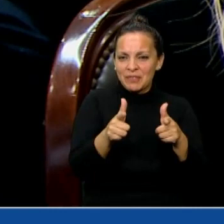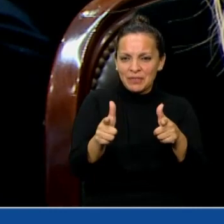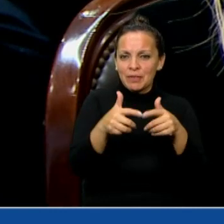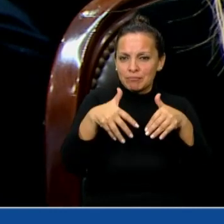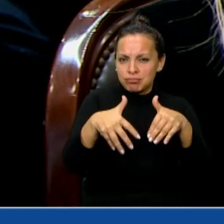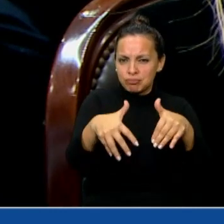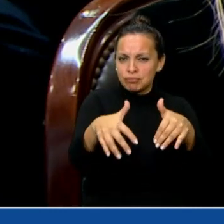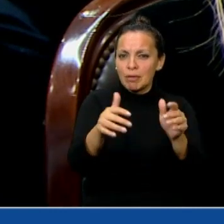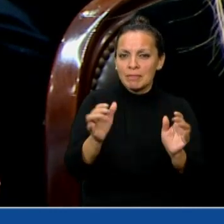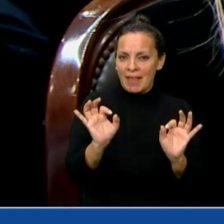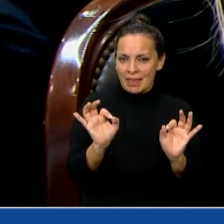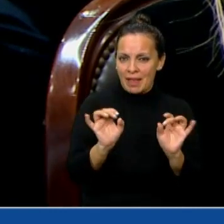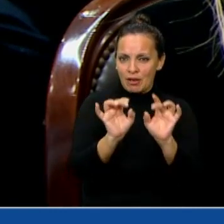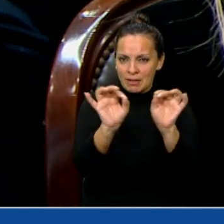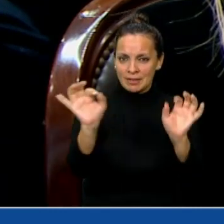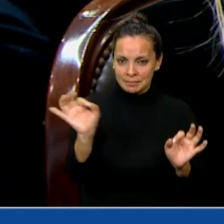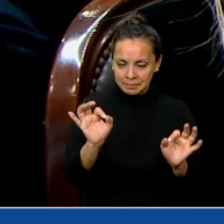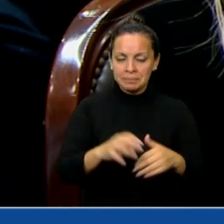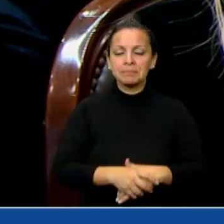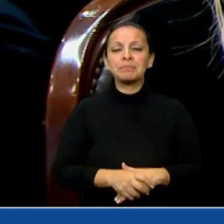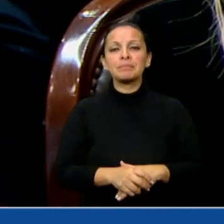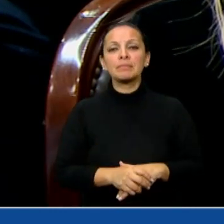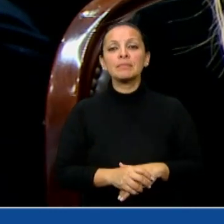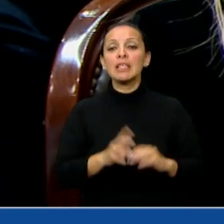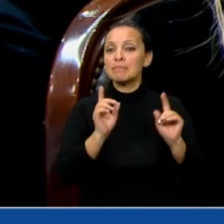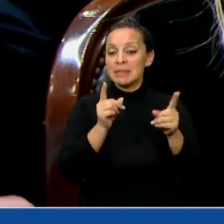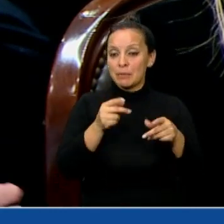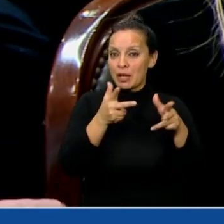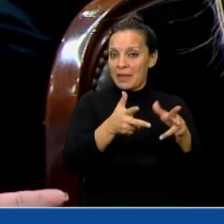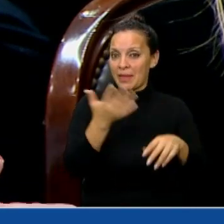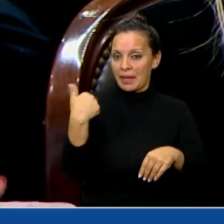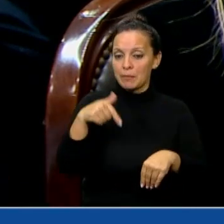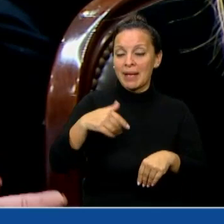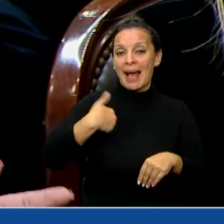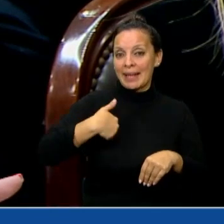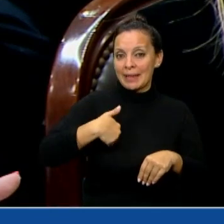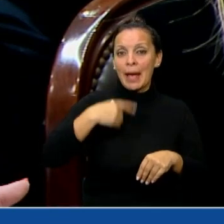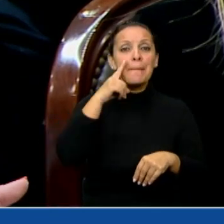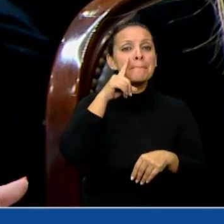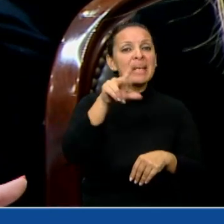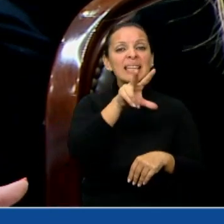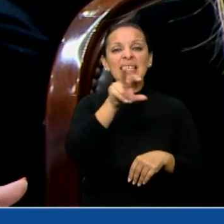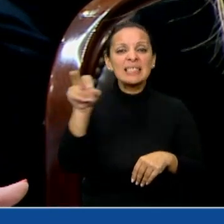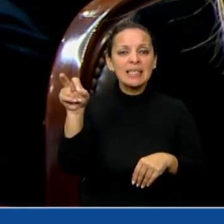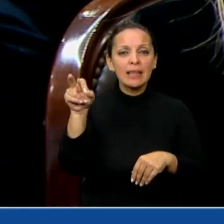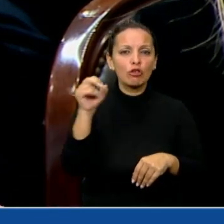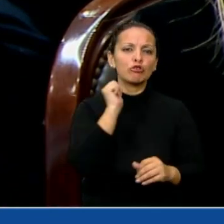conjunto. Como bien se dijo acá, nuestro país tiene más de 1.300 productores